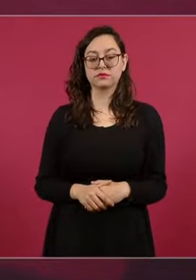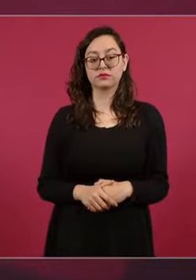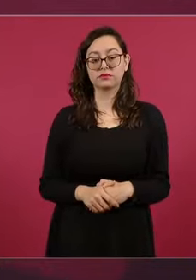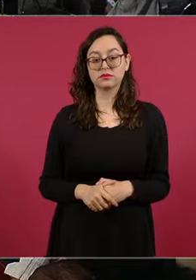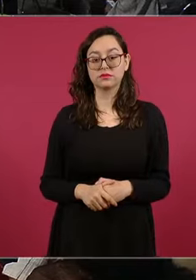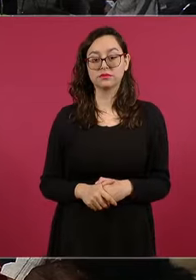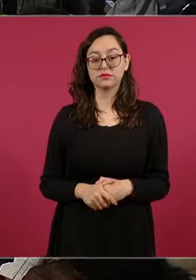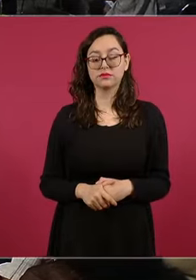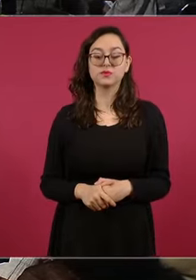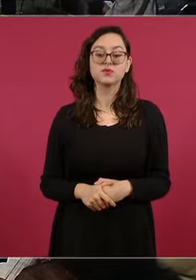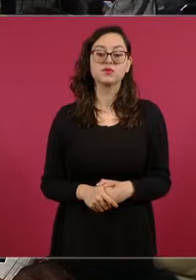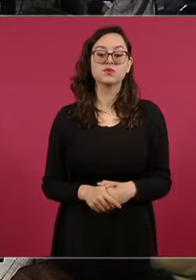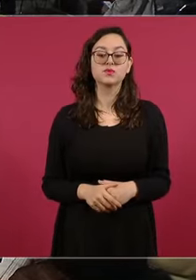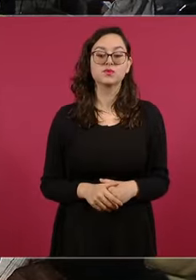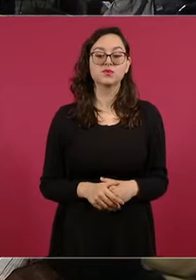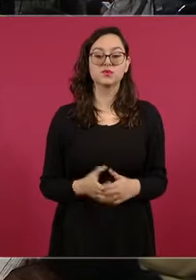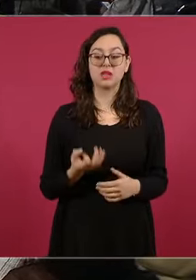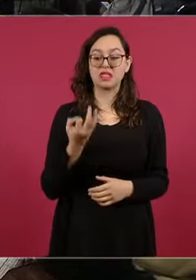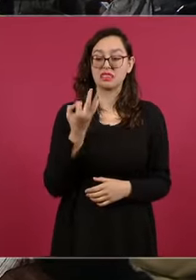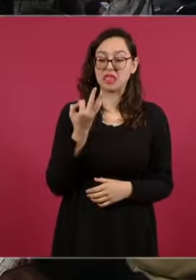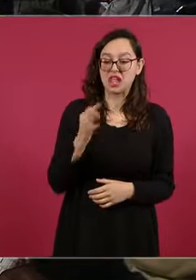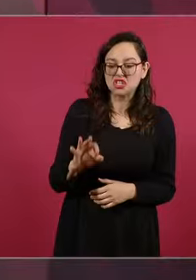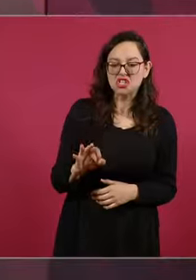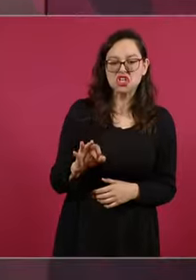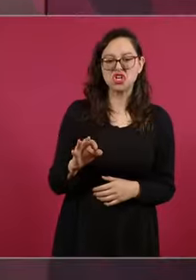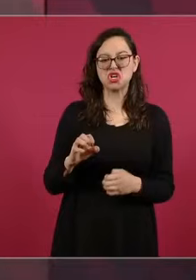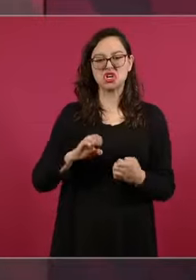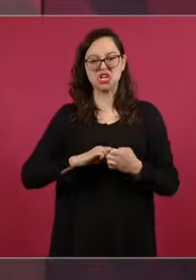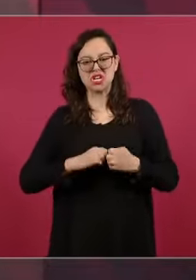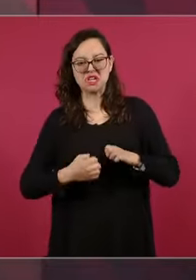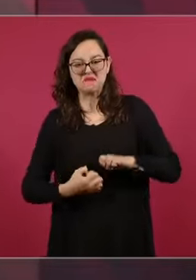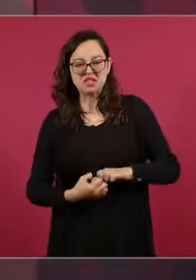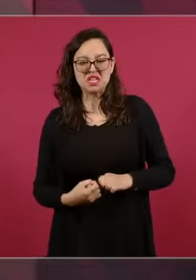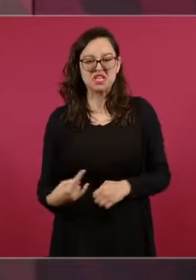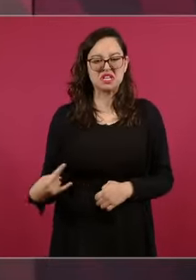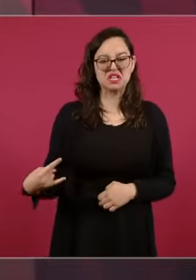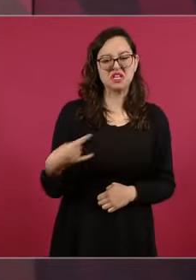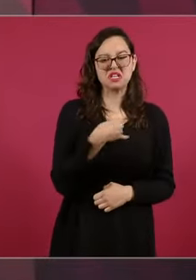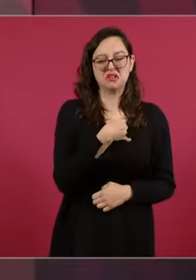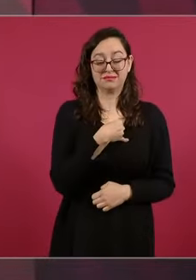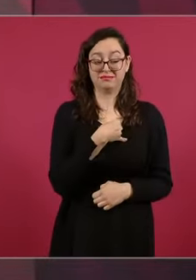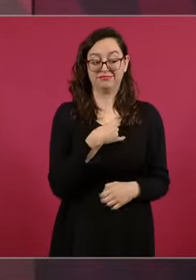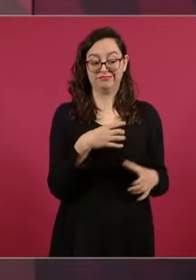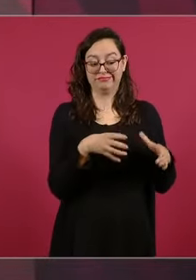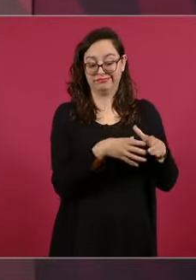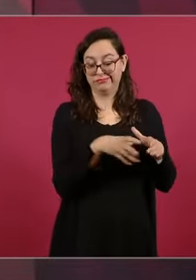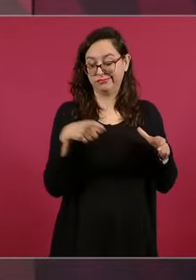traiciones es arriba. Entre más individualismo,